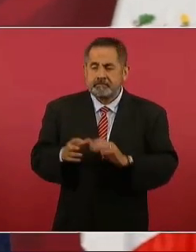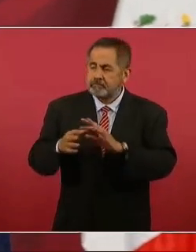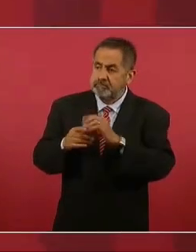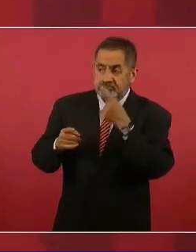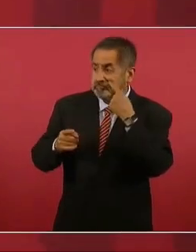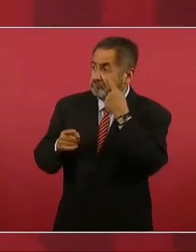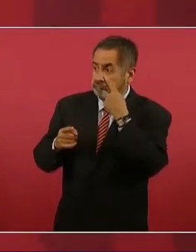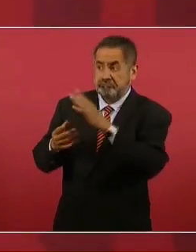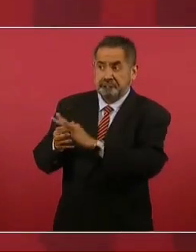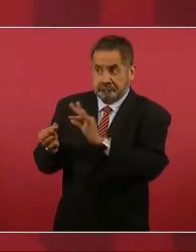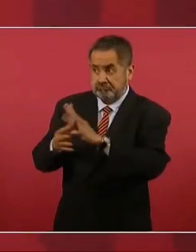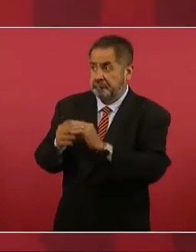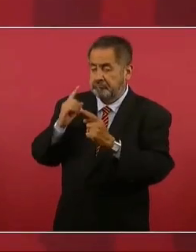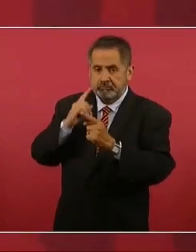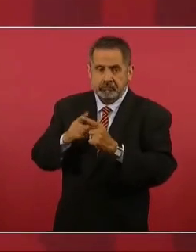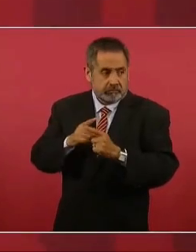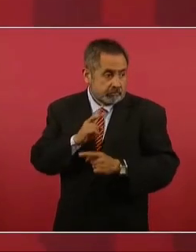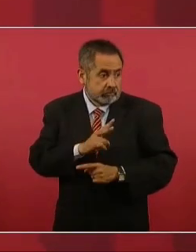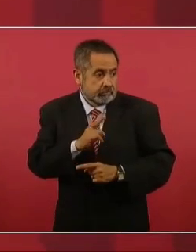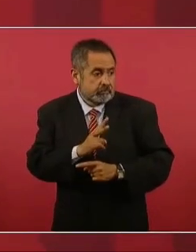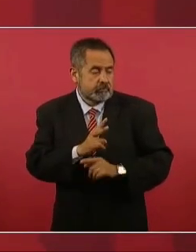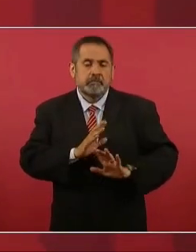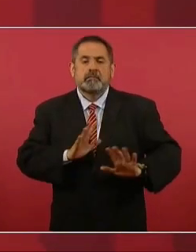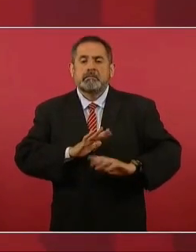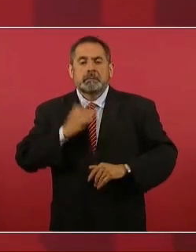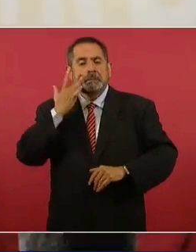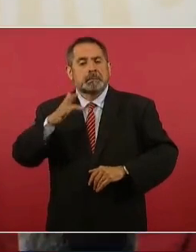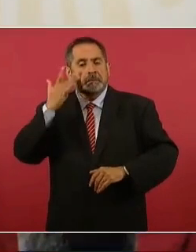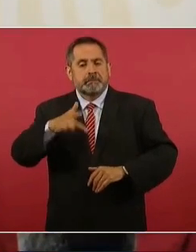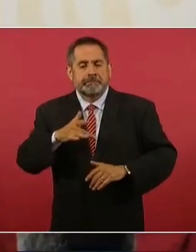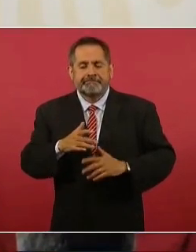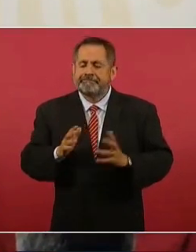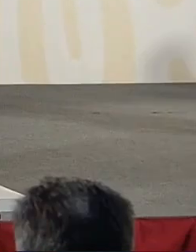acalambraban los tecnócratas.